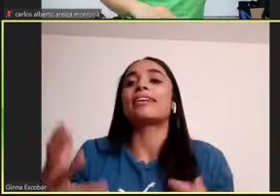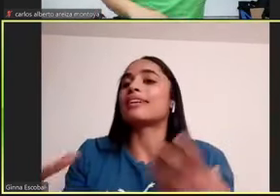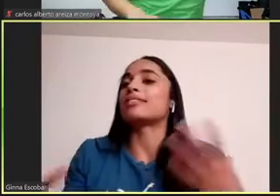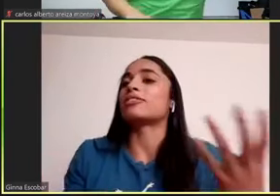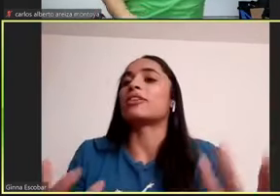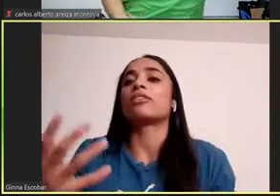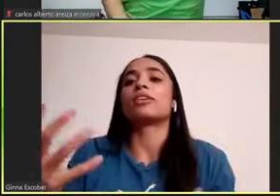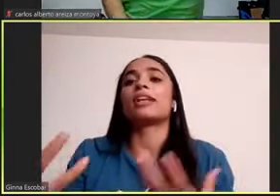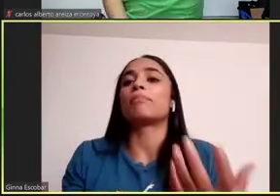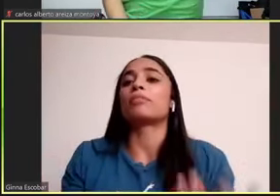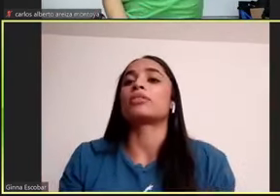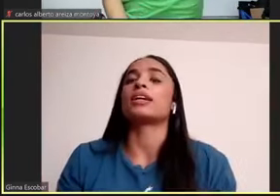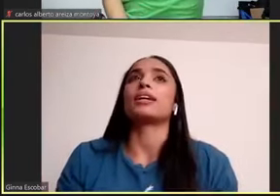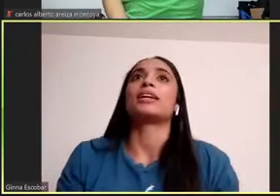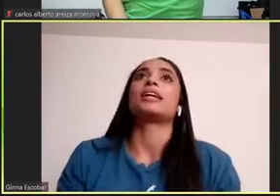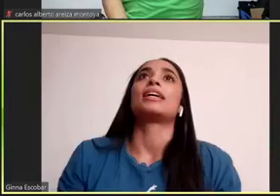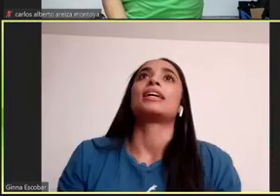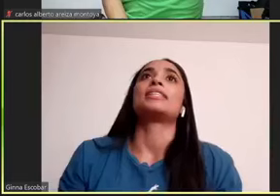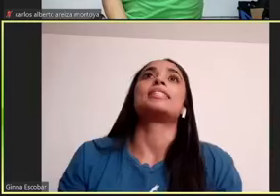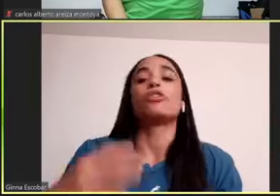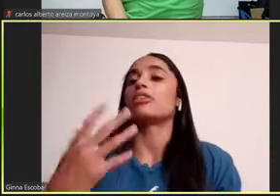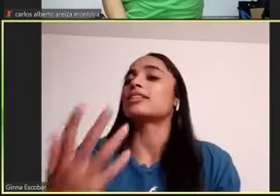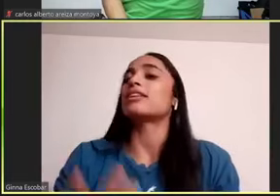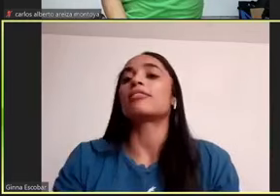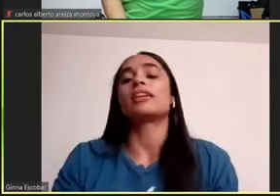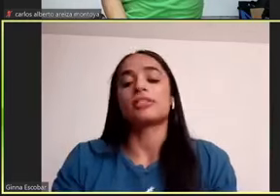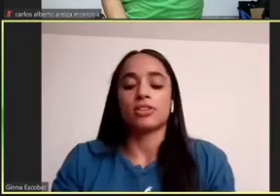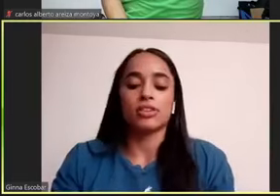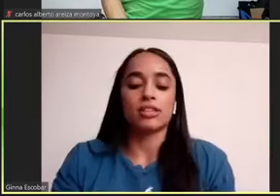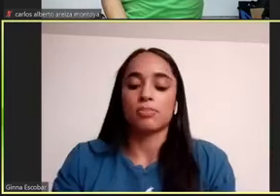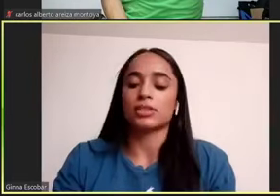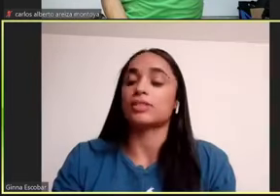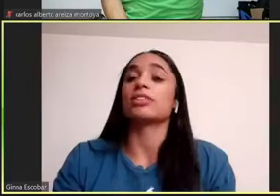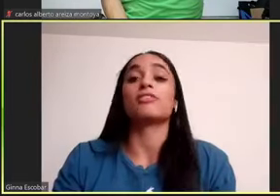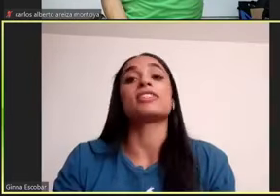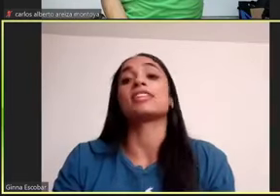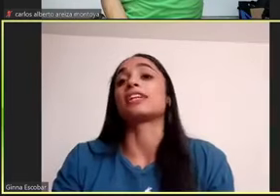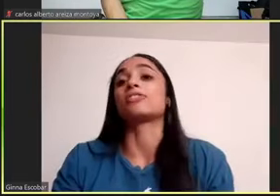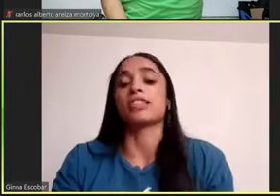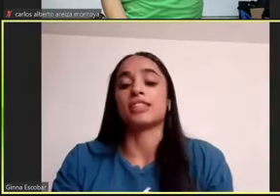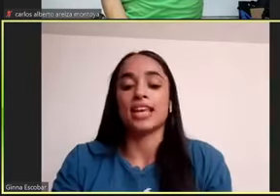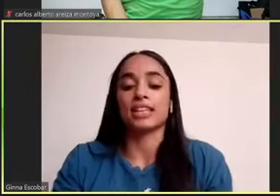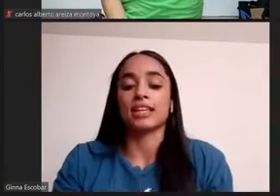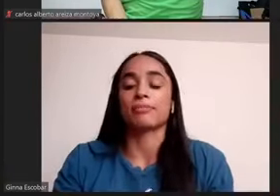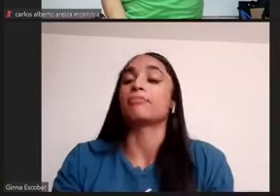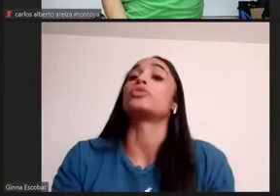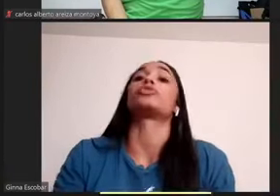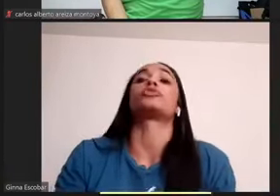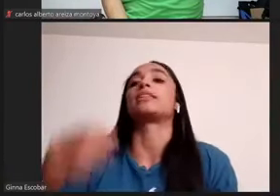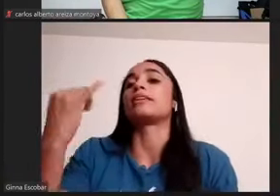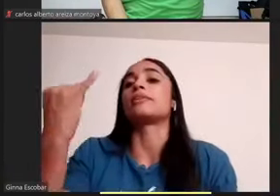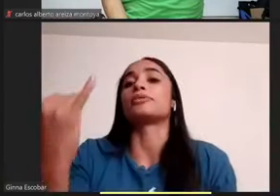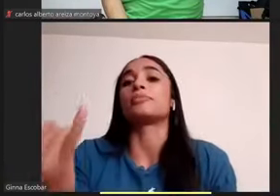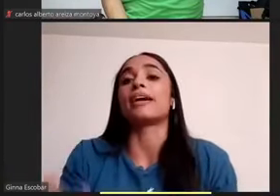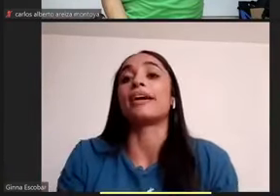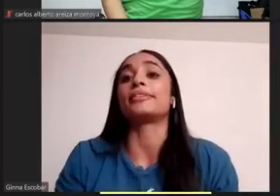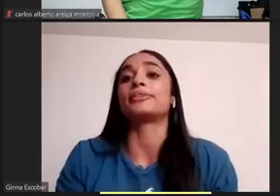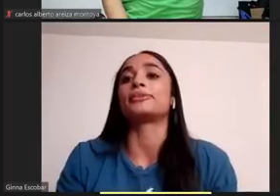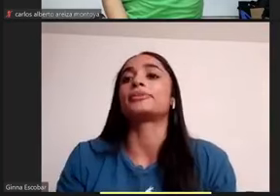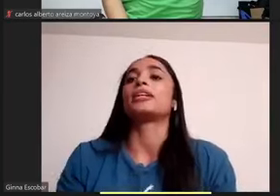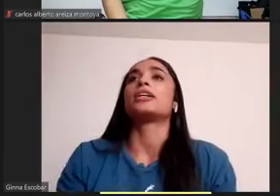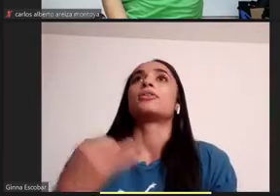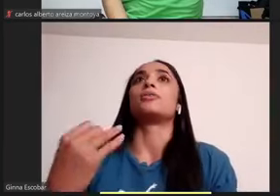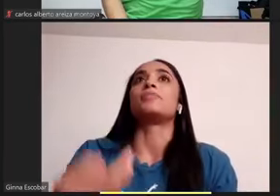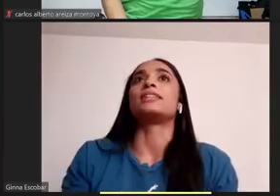así relacionado con el deporte. Si no es algo relacionado con el deporte, es muy difícil que nos entiendan. Sí, nosotros nos tenemos